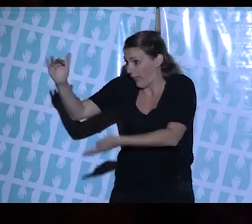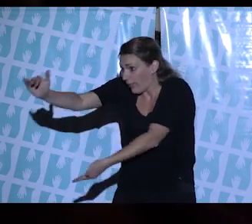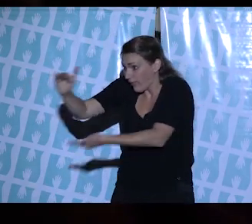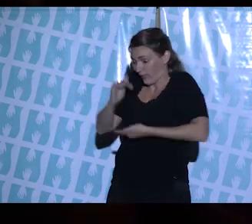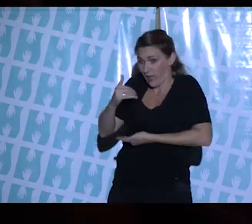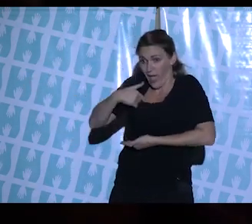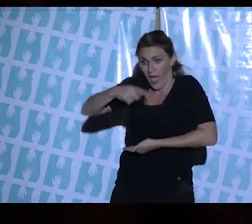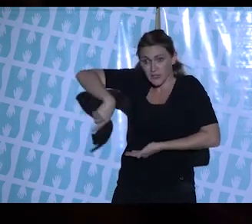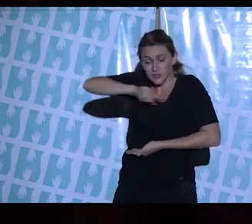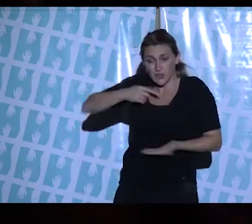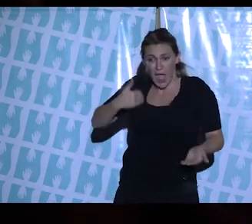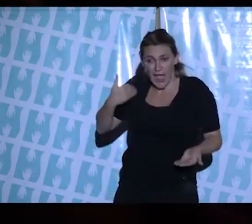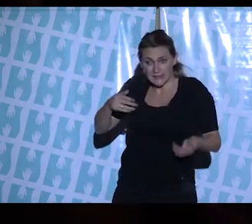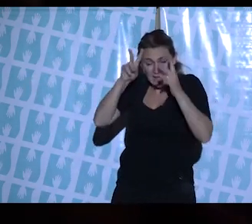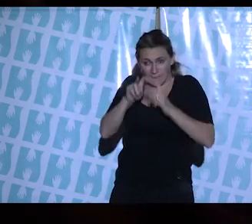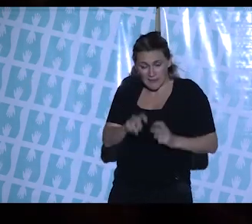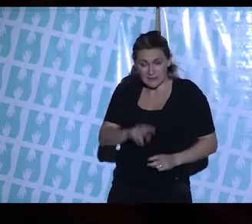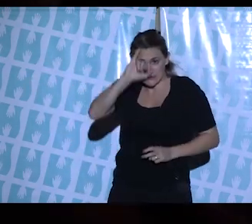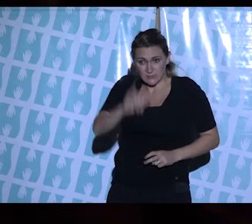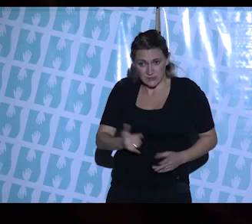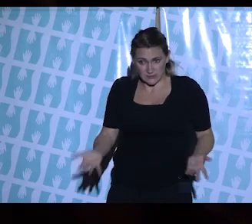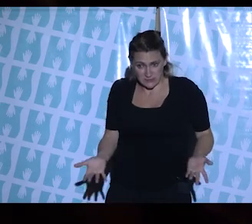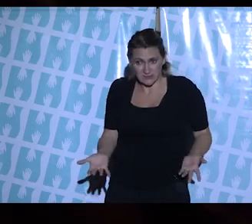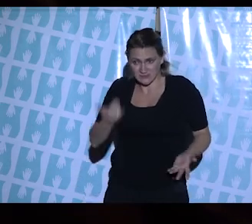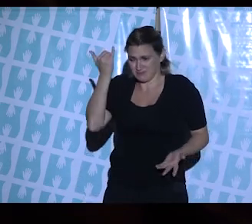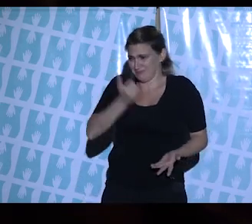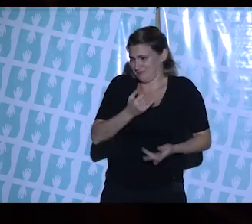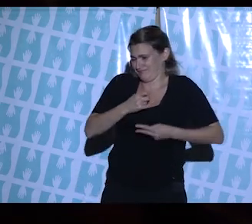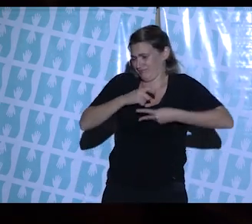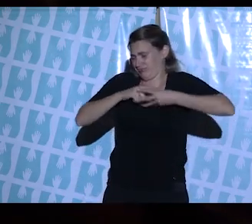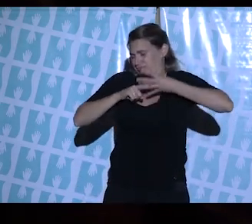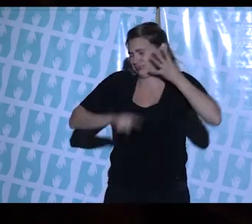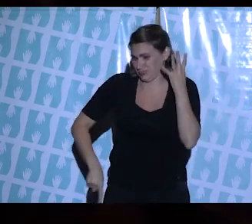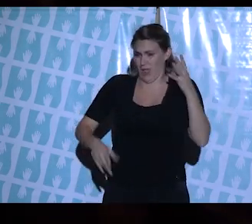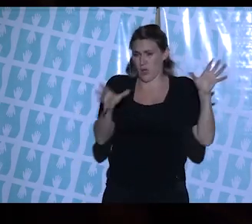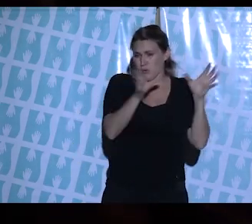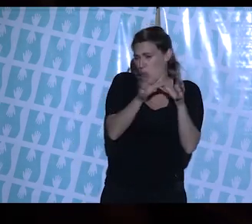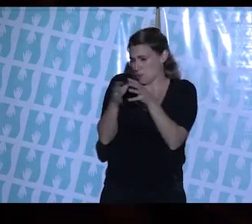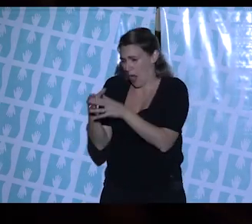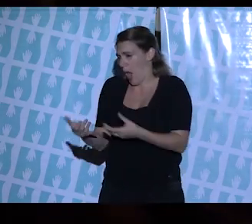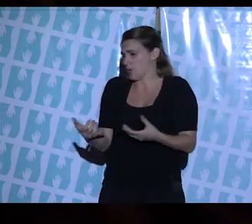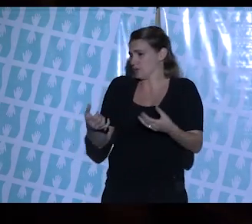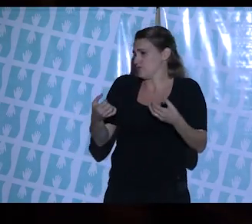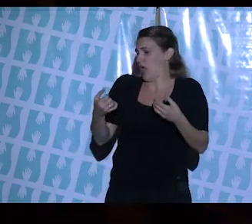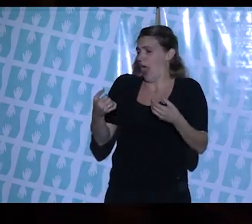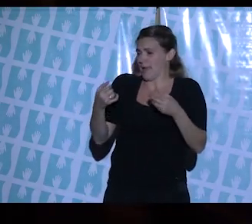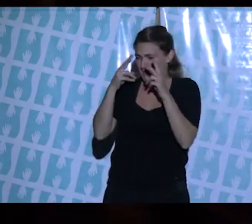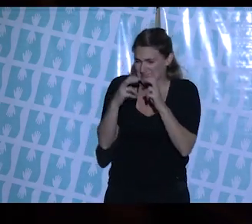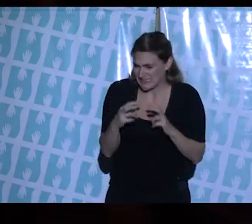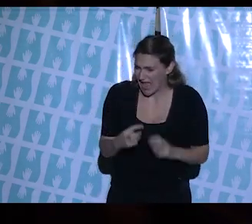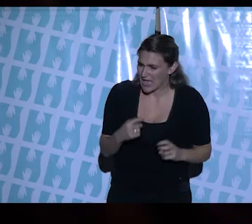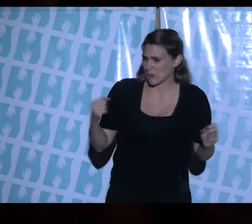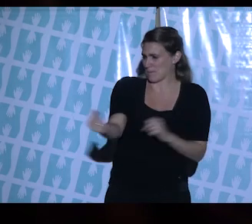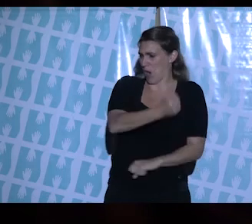contribuimos enormemente al conocimiento? En la Argentina hay numerosos grupos sólidos, consolidados, que